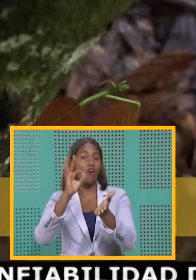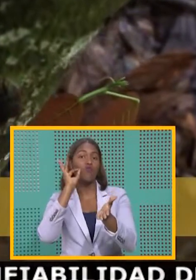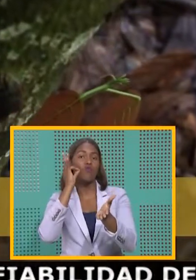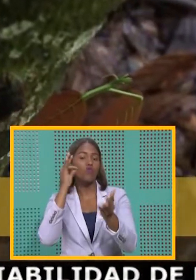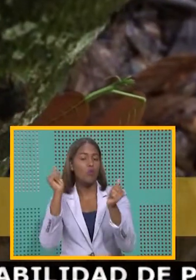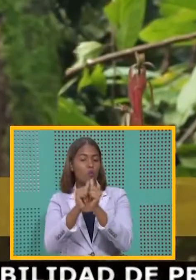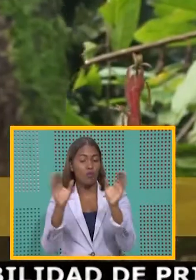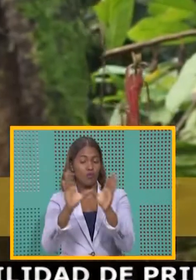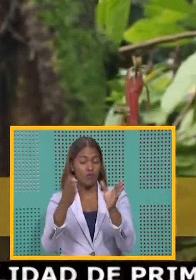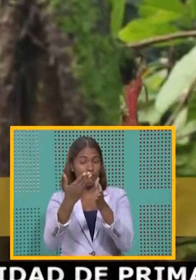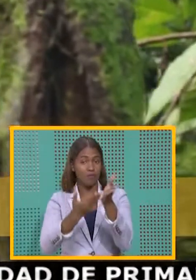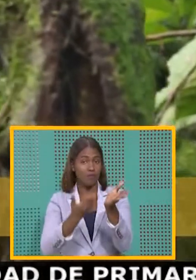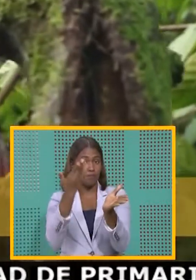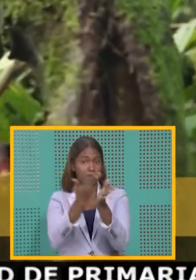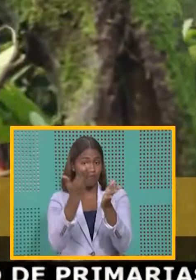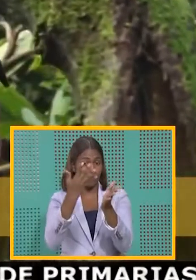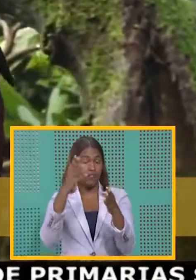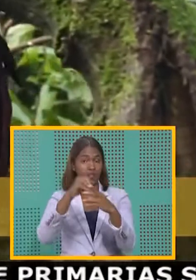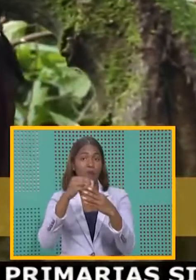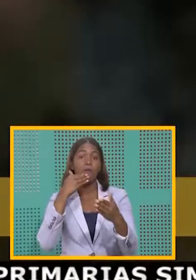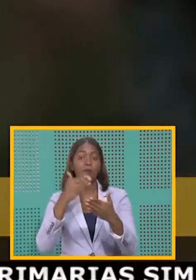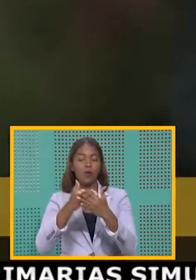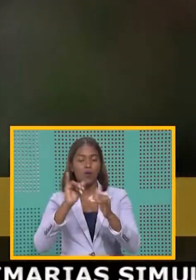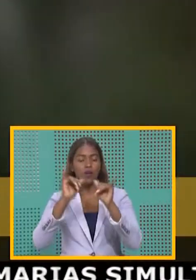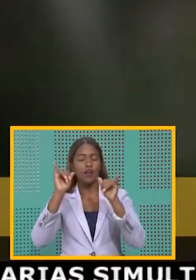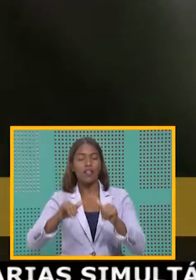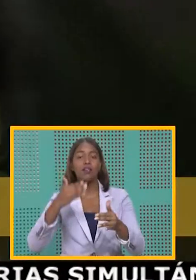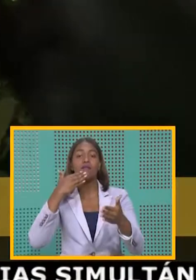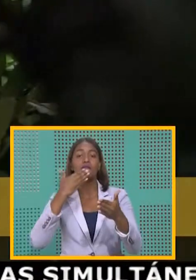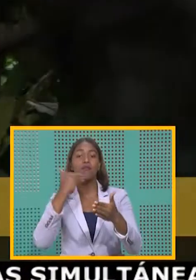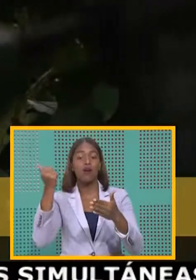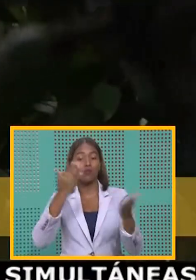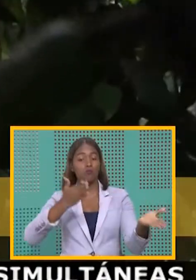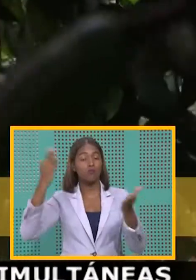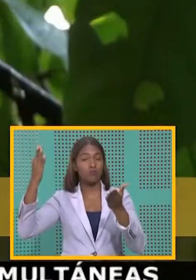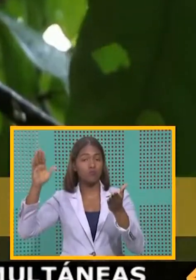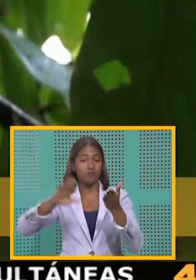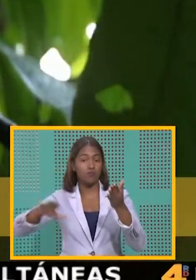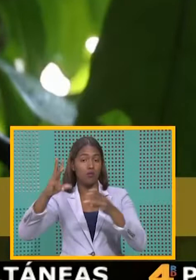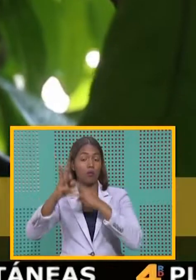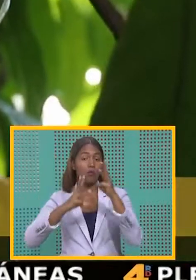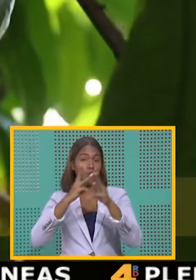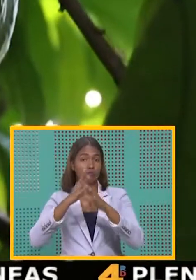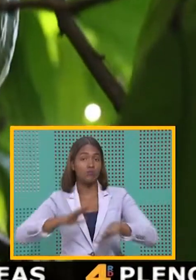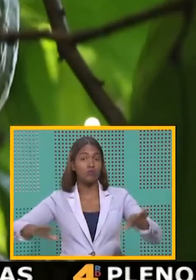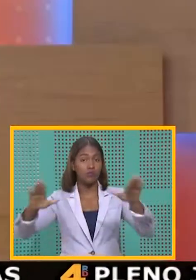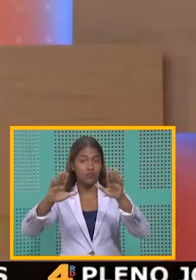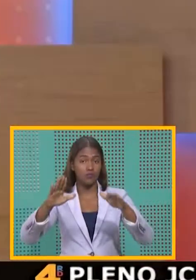la certificación de orgánico y se mantiene como el principal exportador a escala mundial.